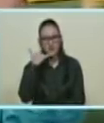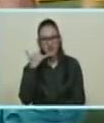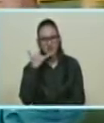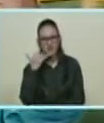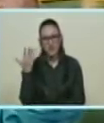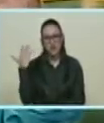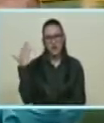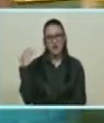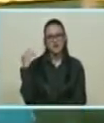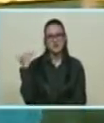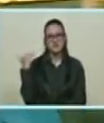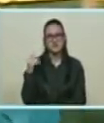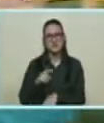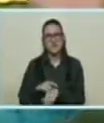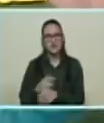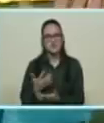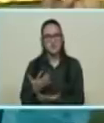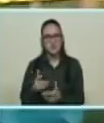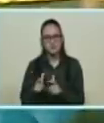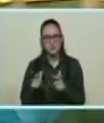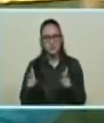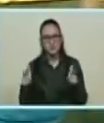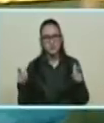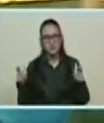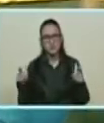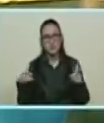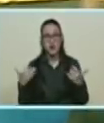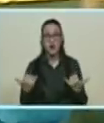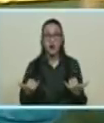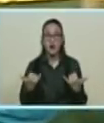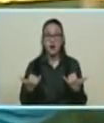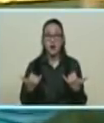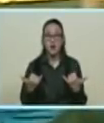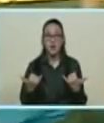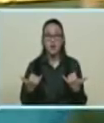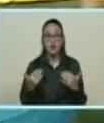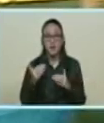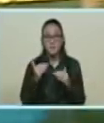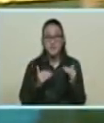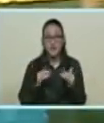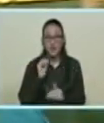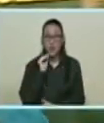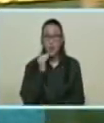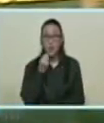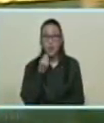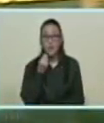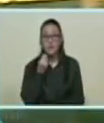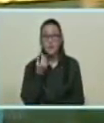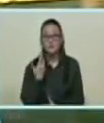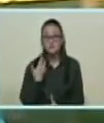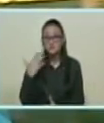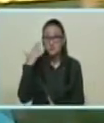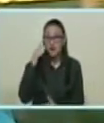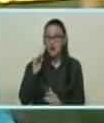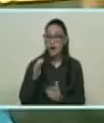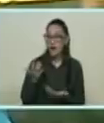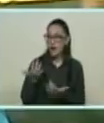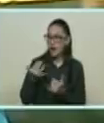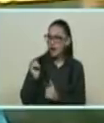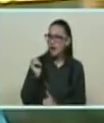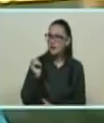hace tiempo están minando. Ahora es que nosotros, los menos jóvenes, nos estamos enterando que ese mundo